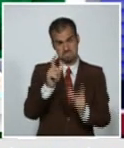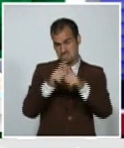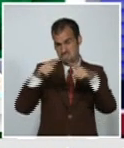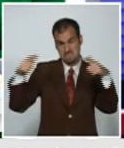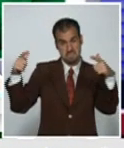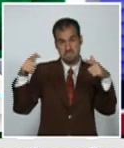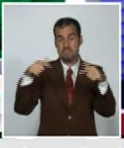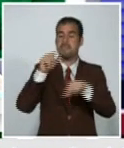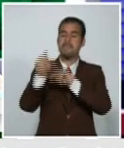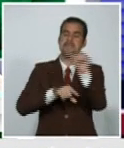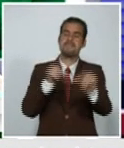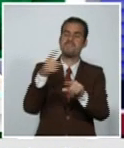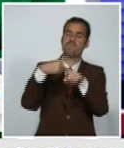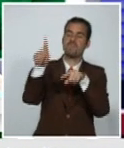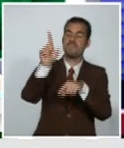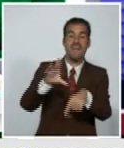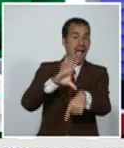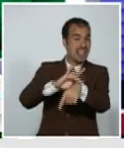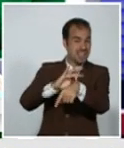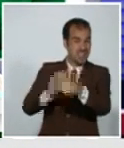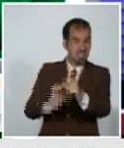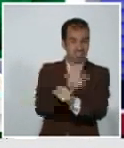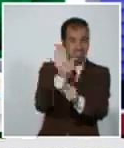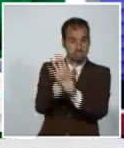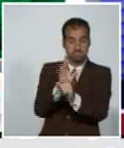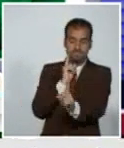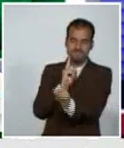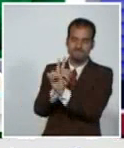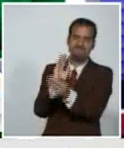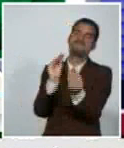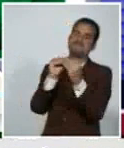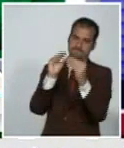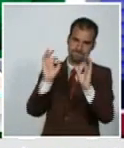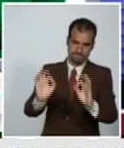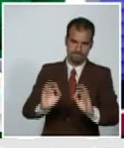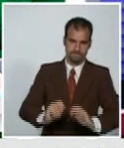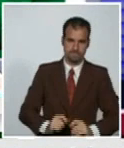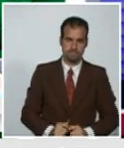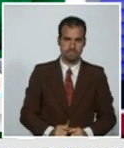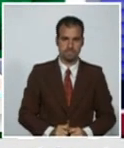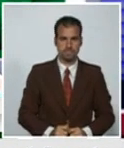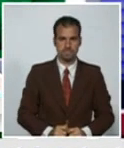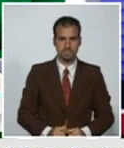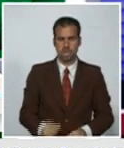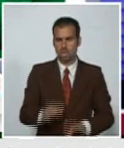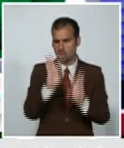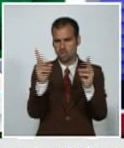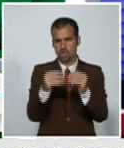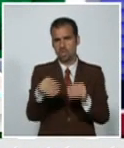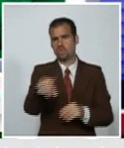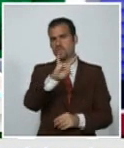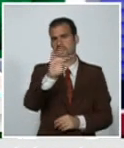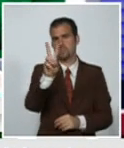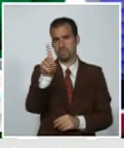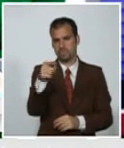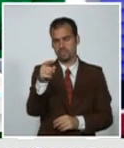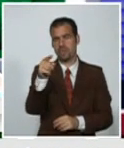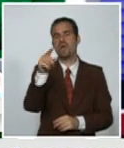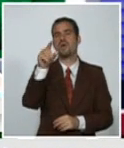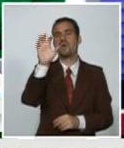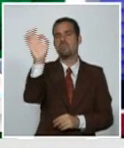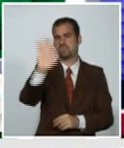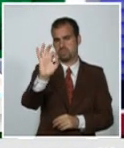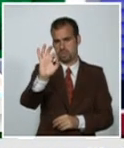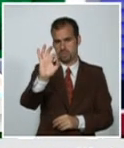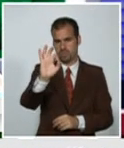eran contactos de casos confirmados previamente. Y ya en el acumulado el 92% de todas las